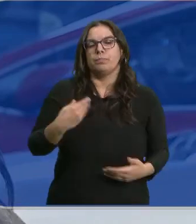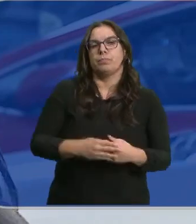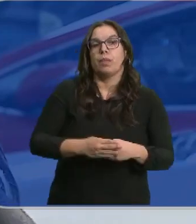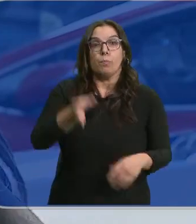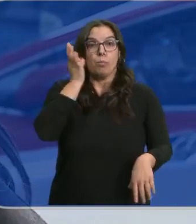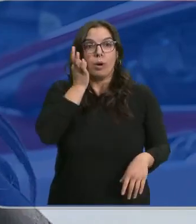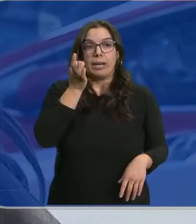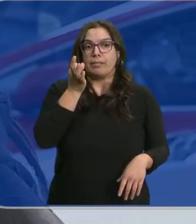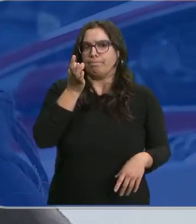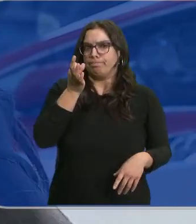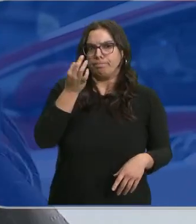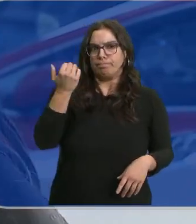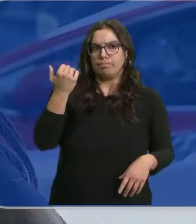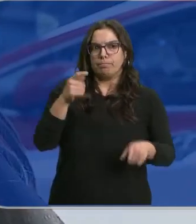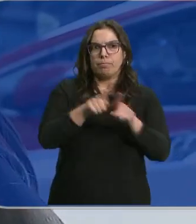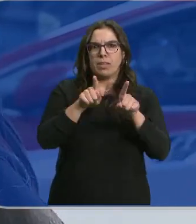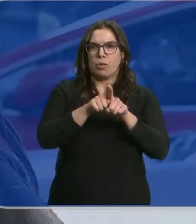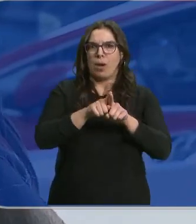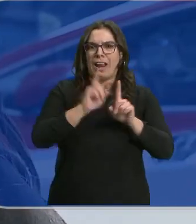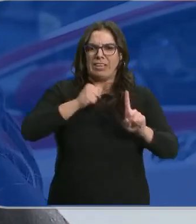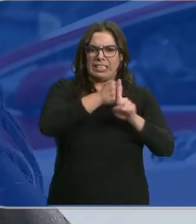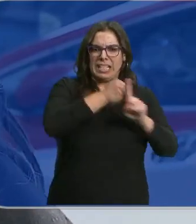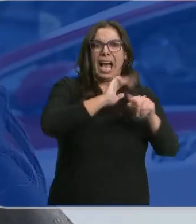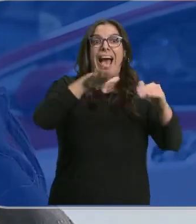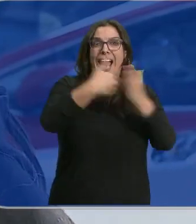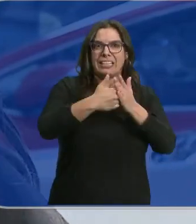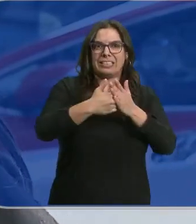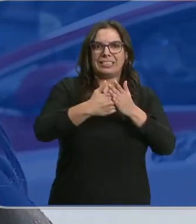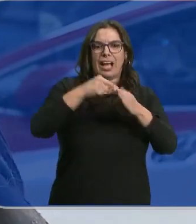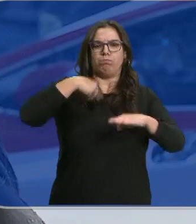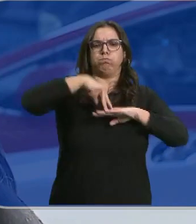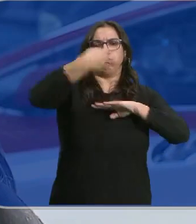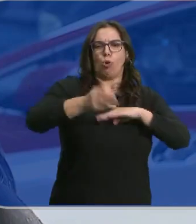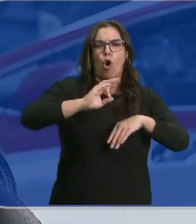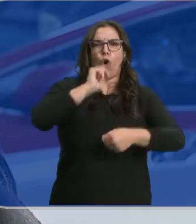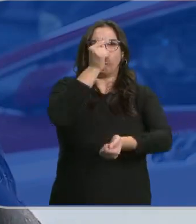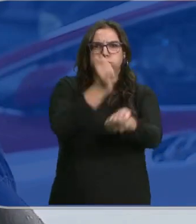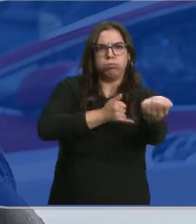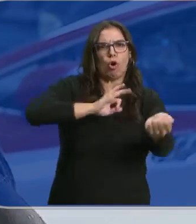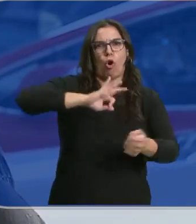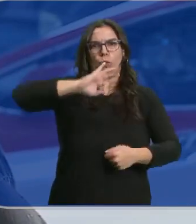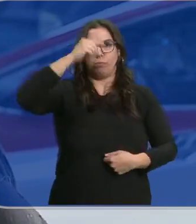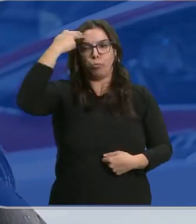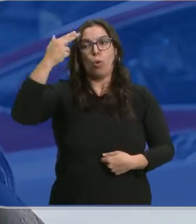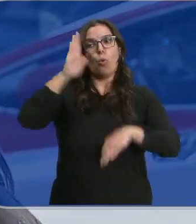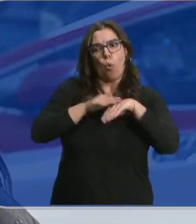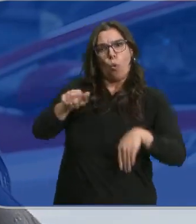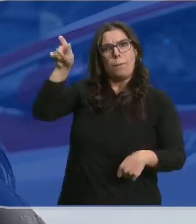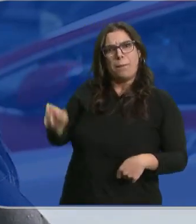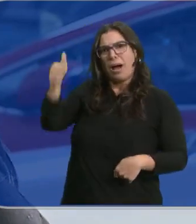viendo, ¿no? De mujeres que han sido empujadas a suicidarse, y eso no quita que el agresor no tenga la